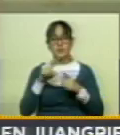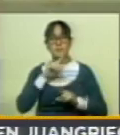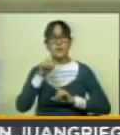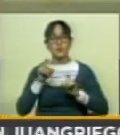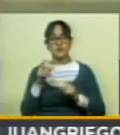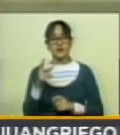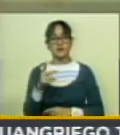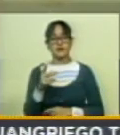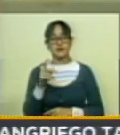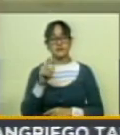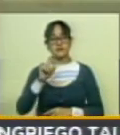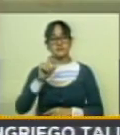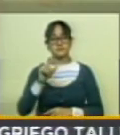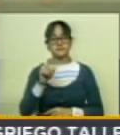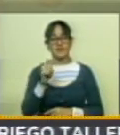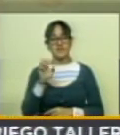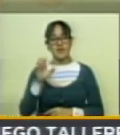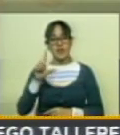Televen.